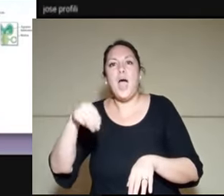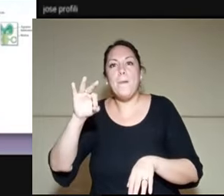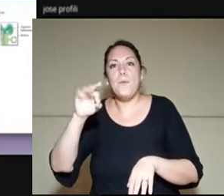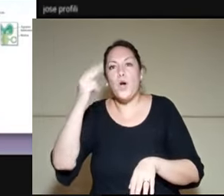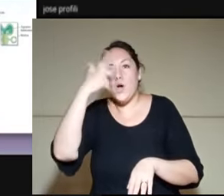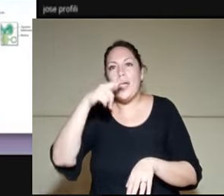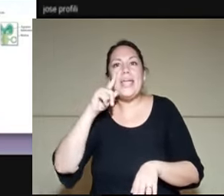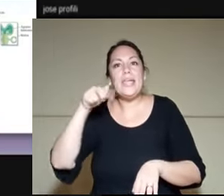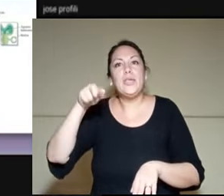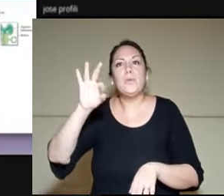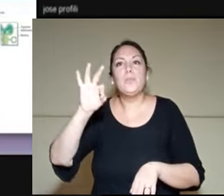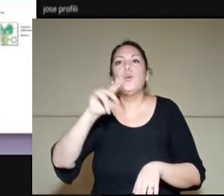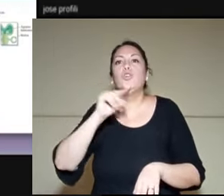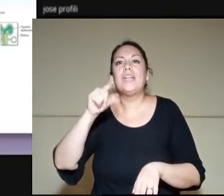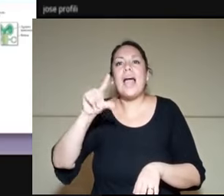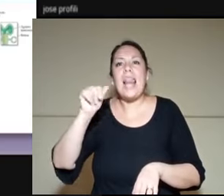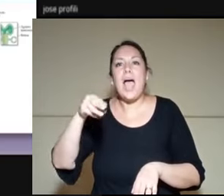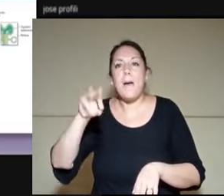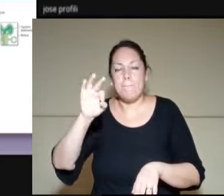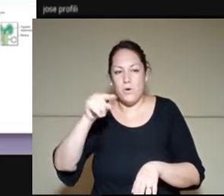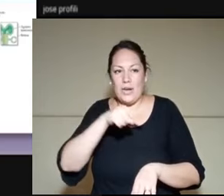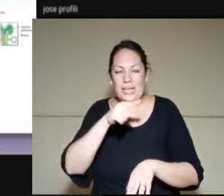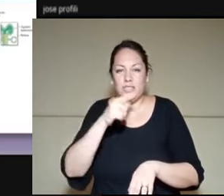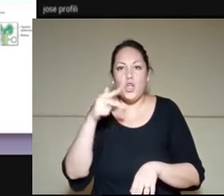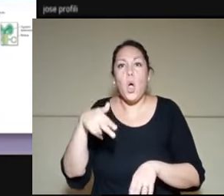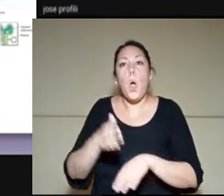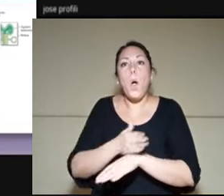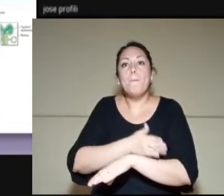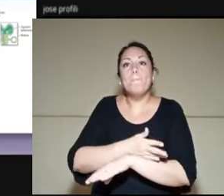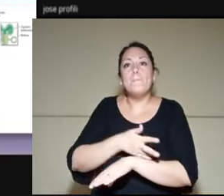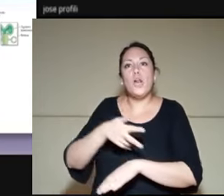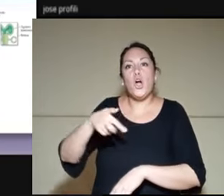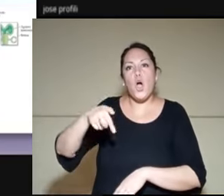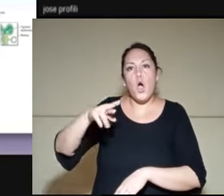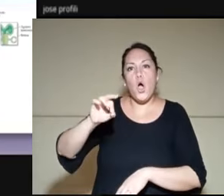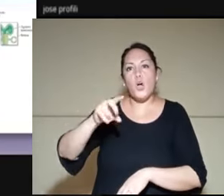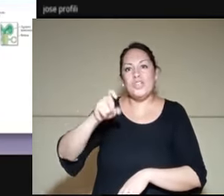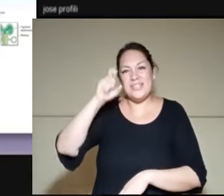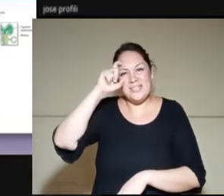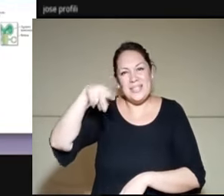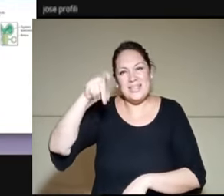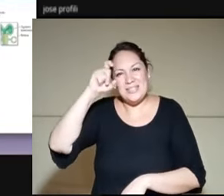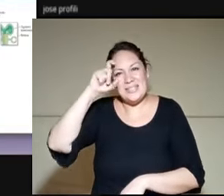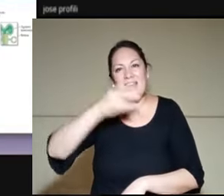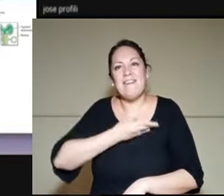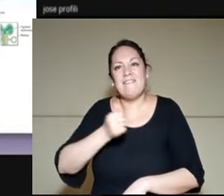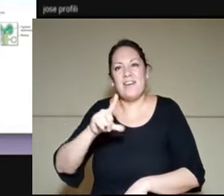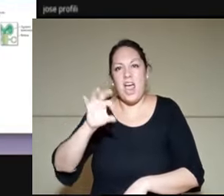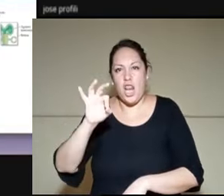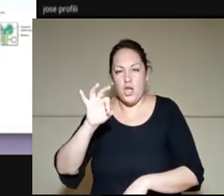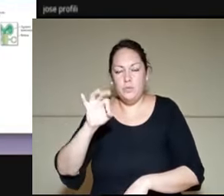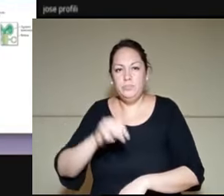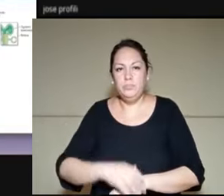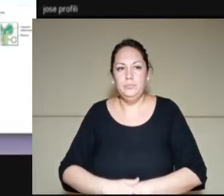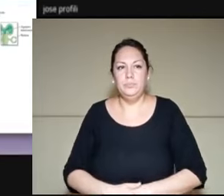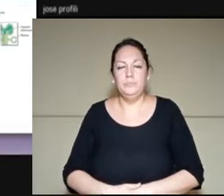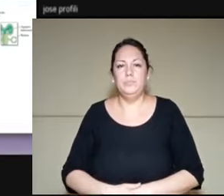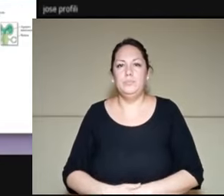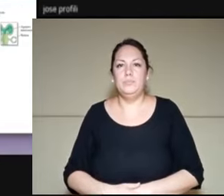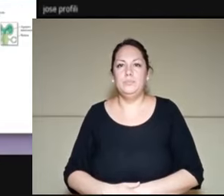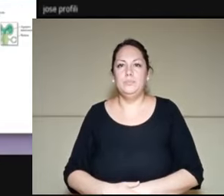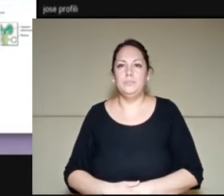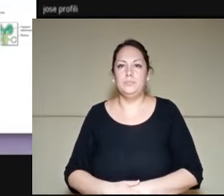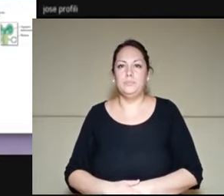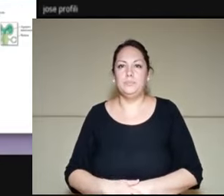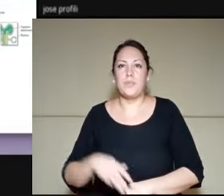hipotálamo. Todo esto es prosencéfalo. De la vesícula que se llama mesencéfalo, la vesícula